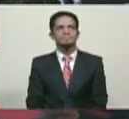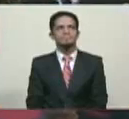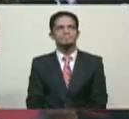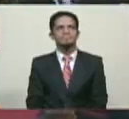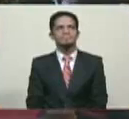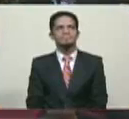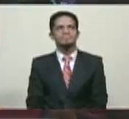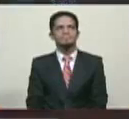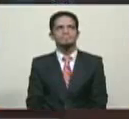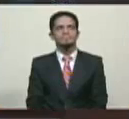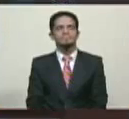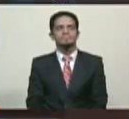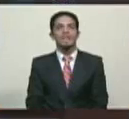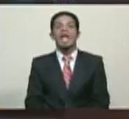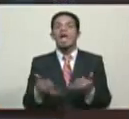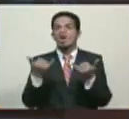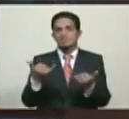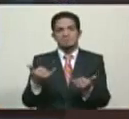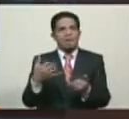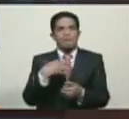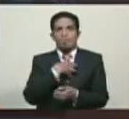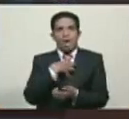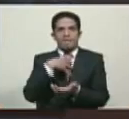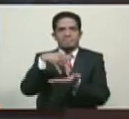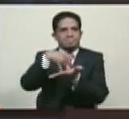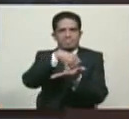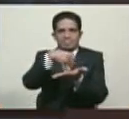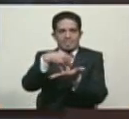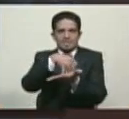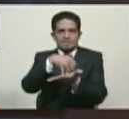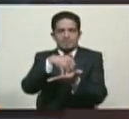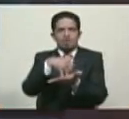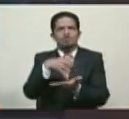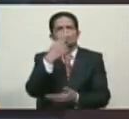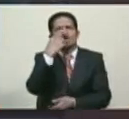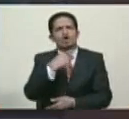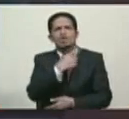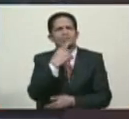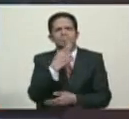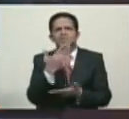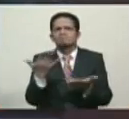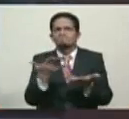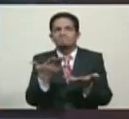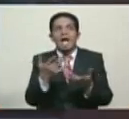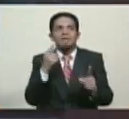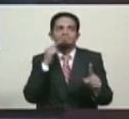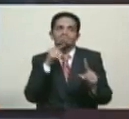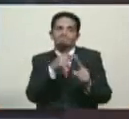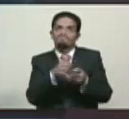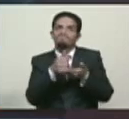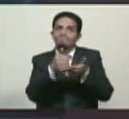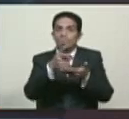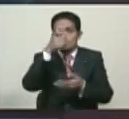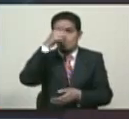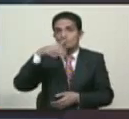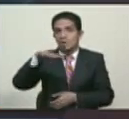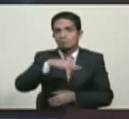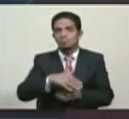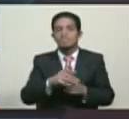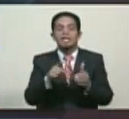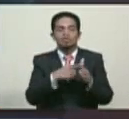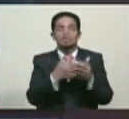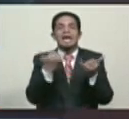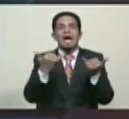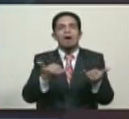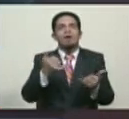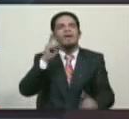No estamos para flaquear y nuestro compromiso ineludible es con el pueblo venezolano. Por eso, es momento para